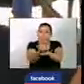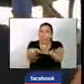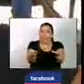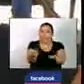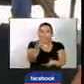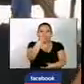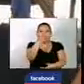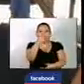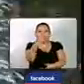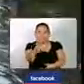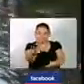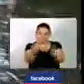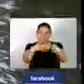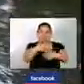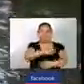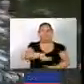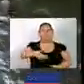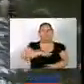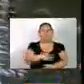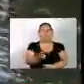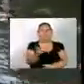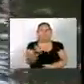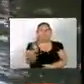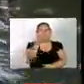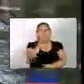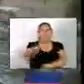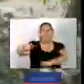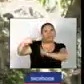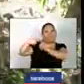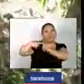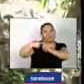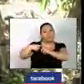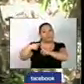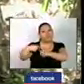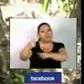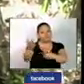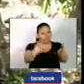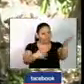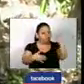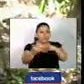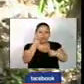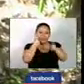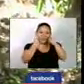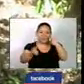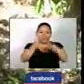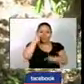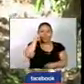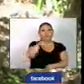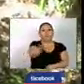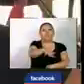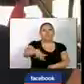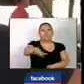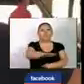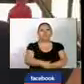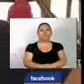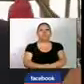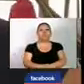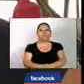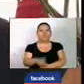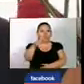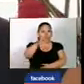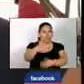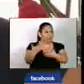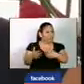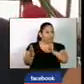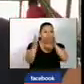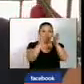para que vengan a disfrutar Para esta Semana Santa se espera la visita de los veraneantes en este centro turístico Estamos preparando